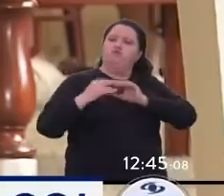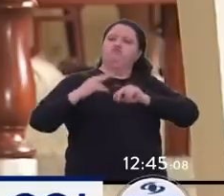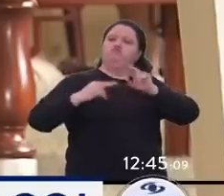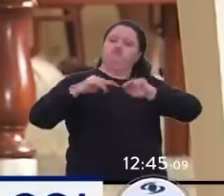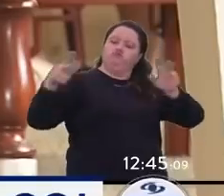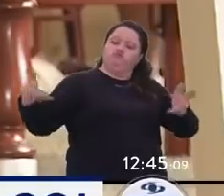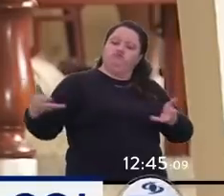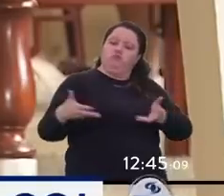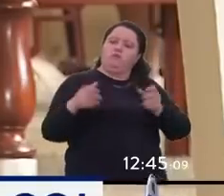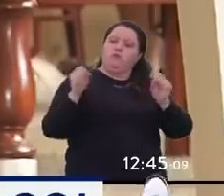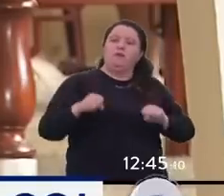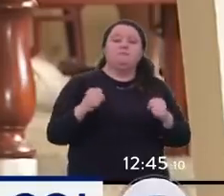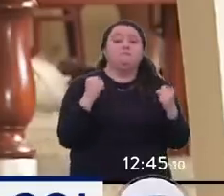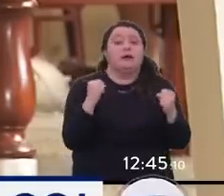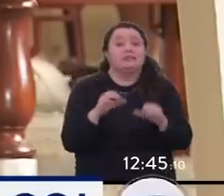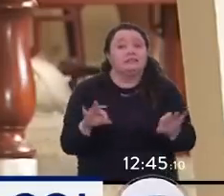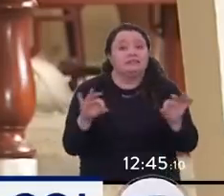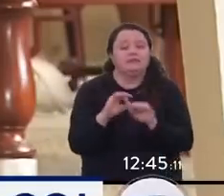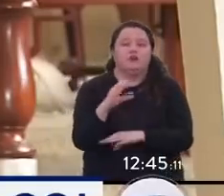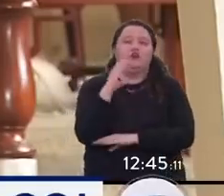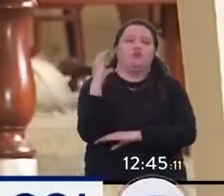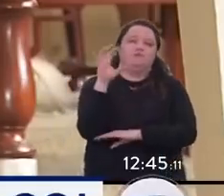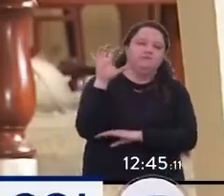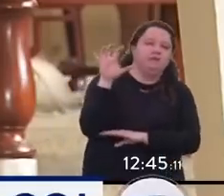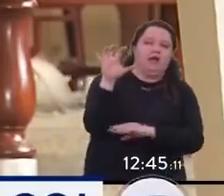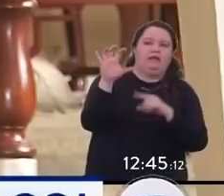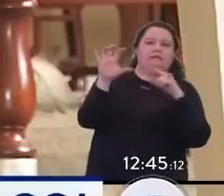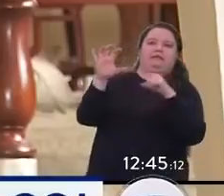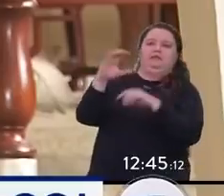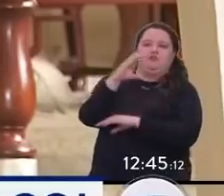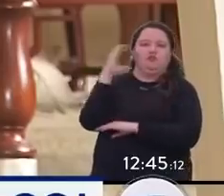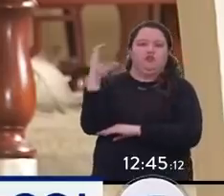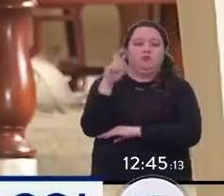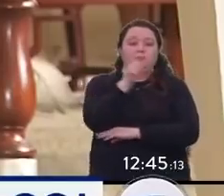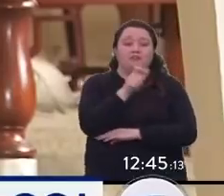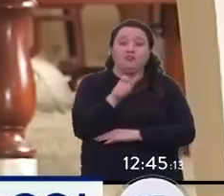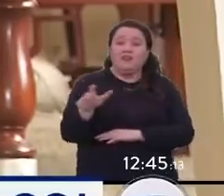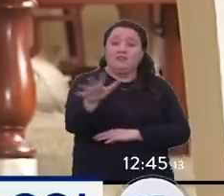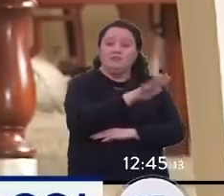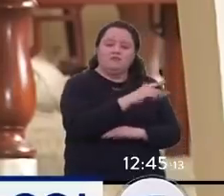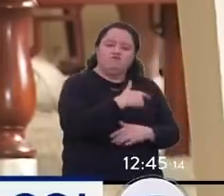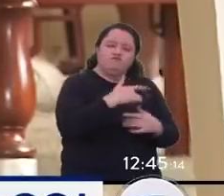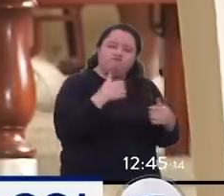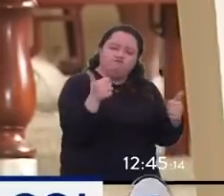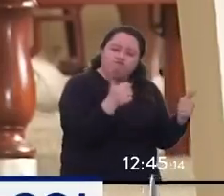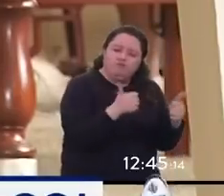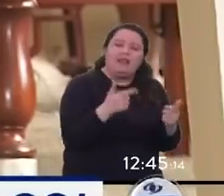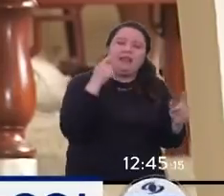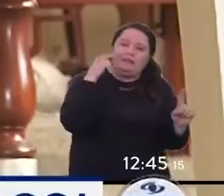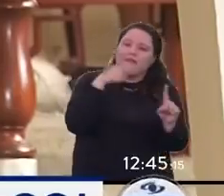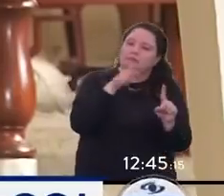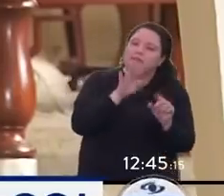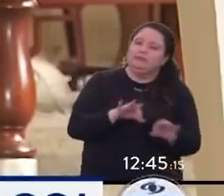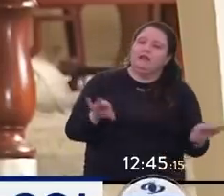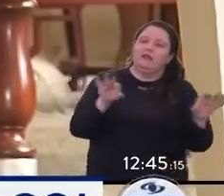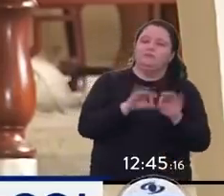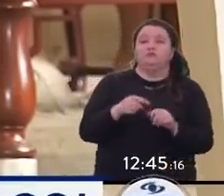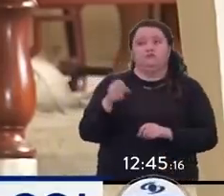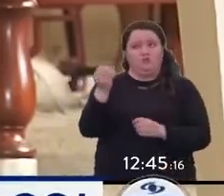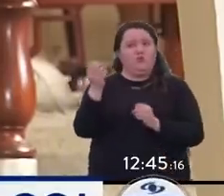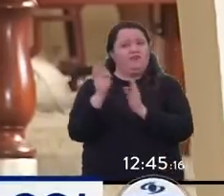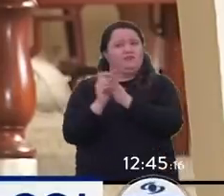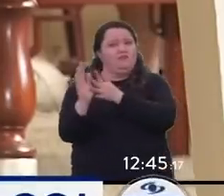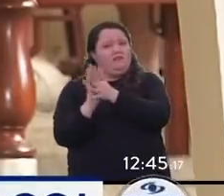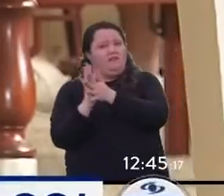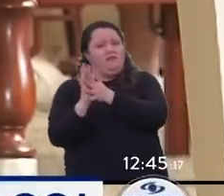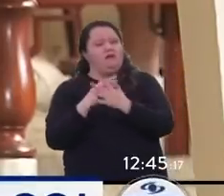aquí lo que prima es la nación, aquí lo que prima es el bienestar de todos los colombianos y colombianas. Y bueno, yo les escuché muchas veces